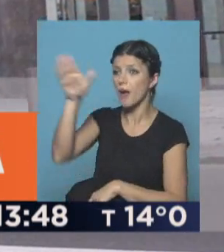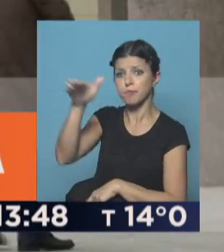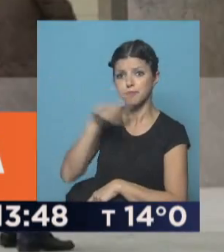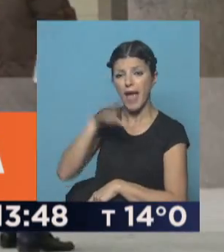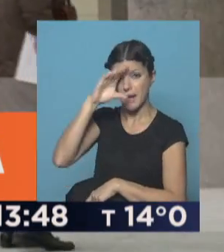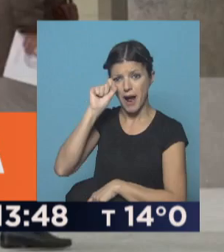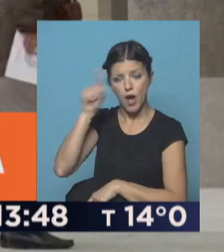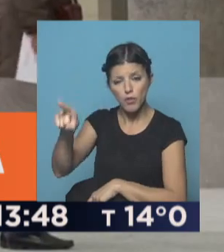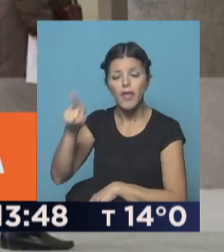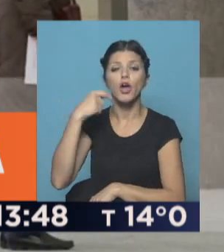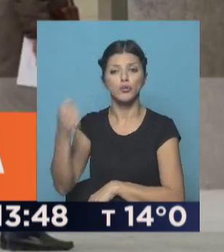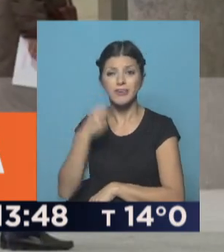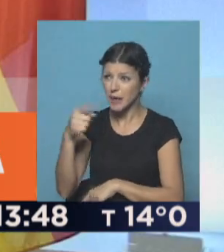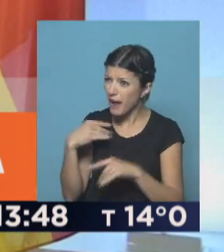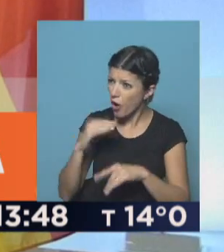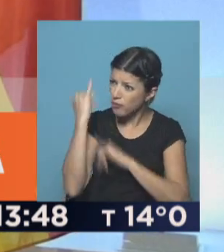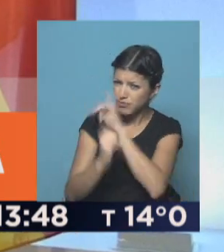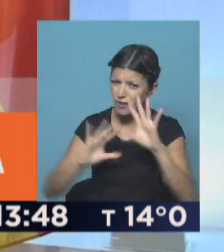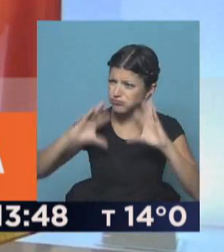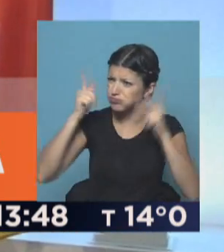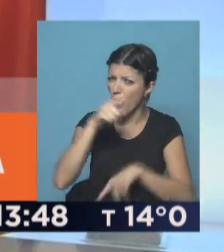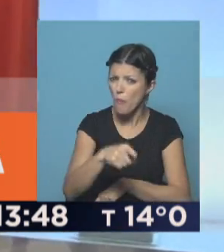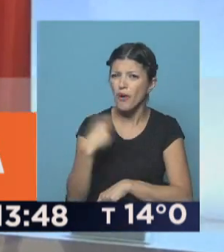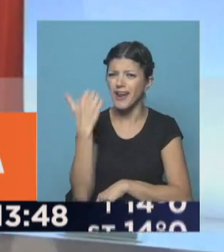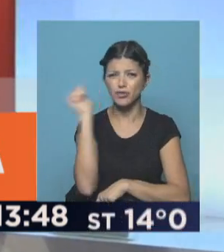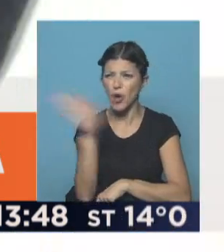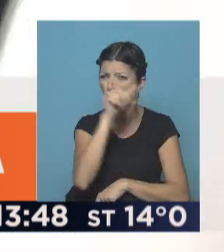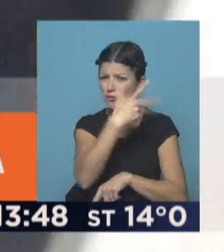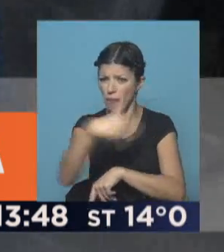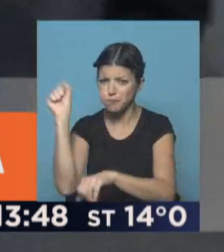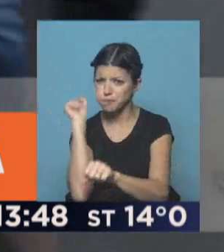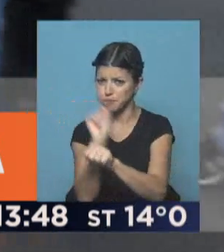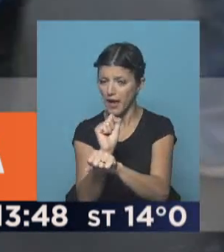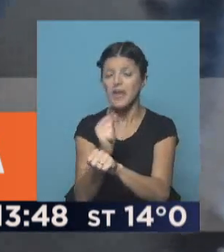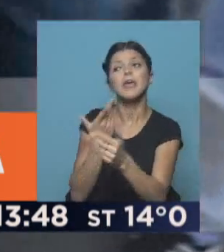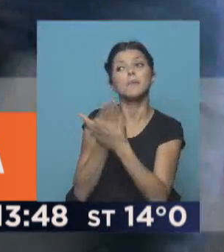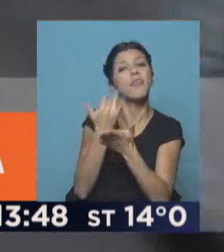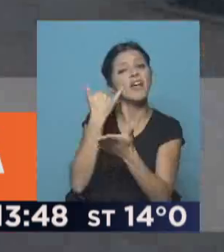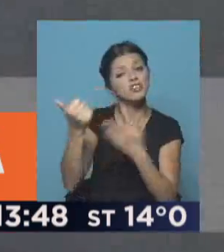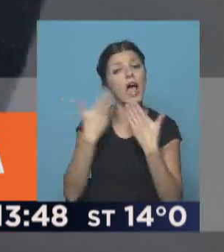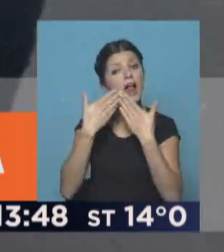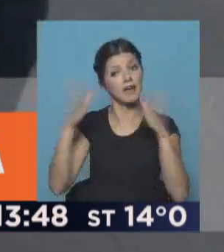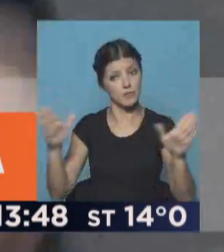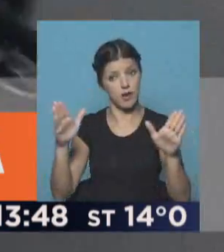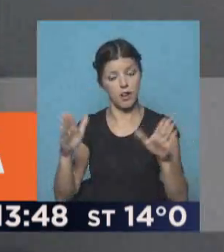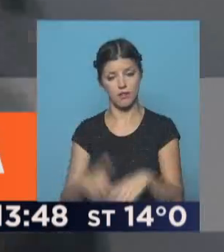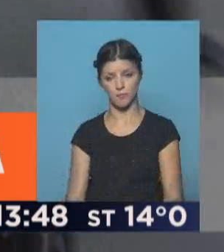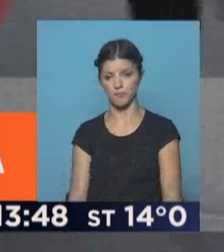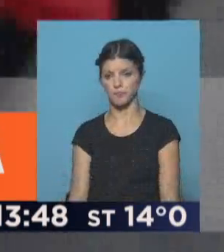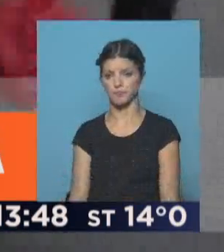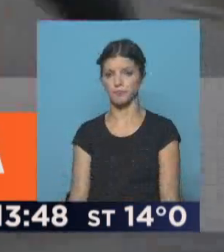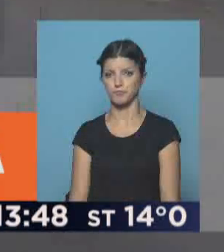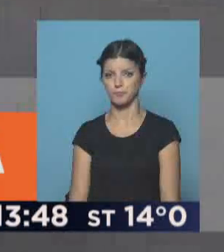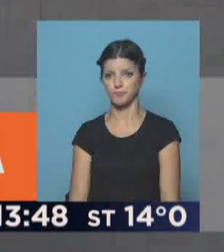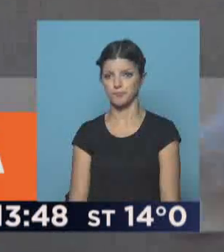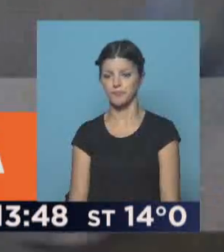Berlín para trasladarle la indignación del gobierno por estos encarcelamientos y pedir la inmediata liberación de los activistas.